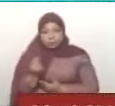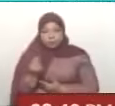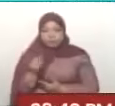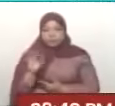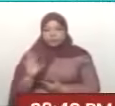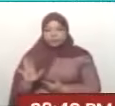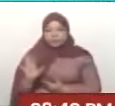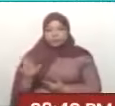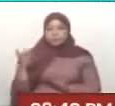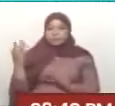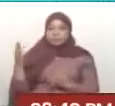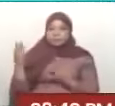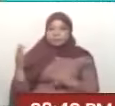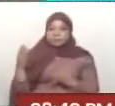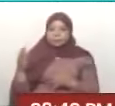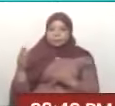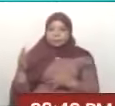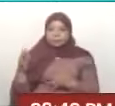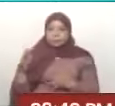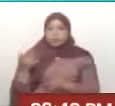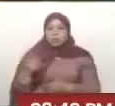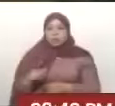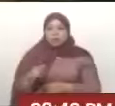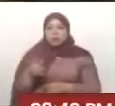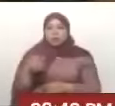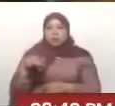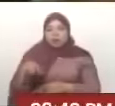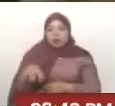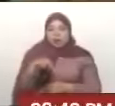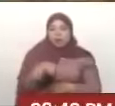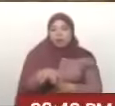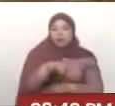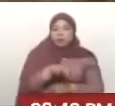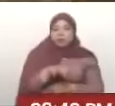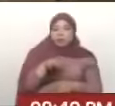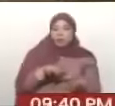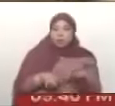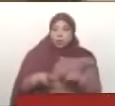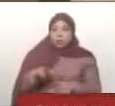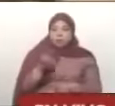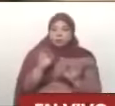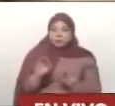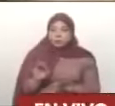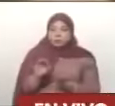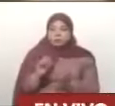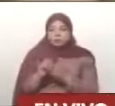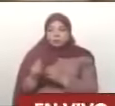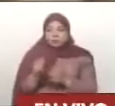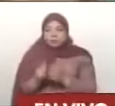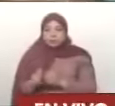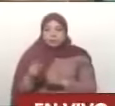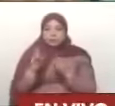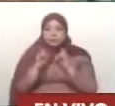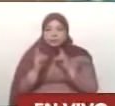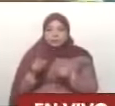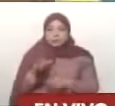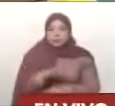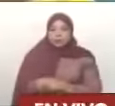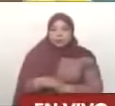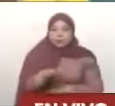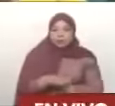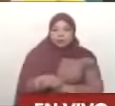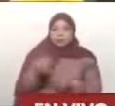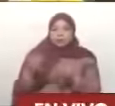decir, que hay espacios en los estados que son canchas, bulevares, plazas,